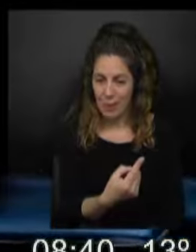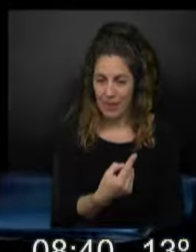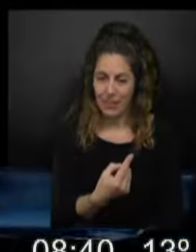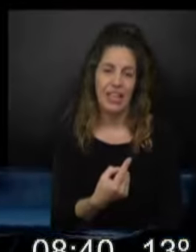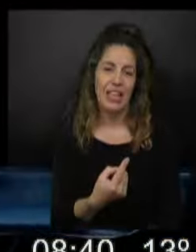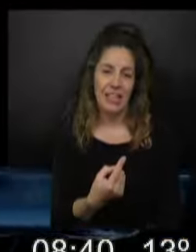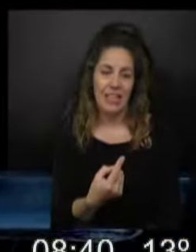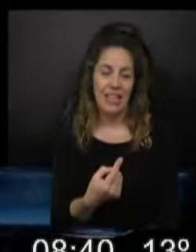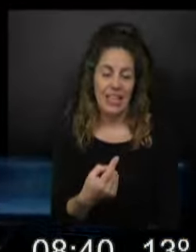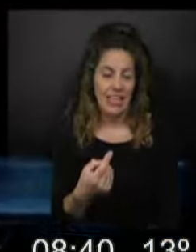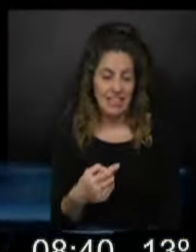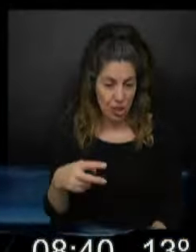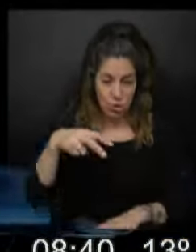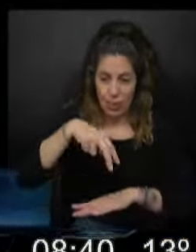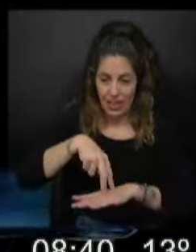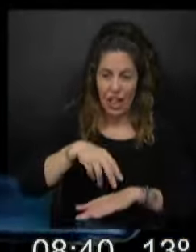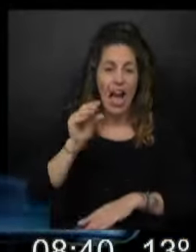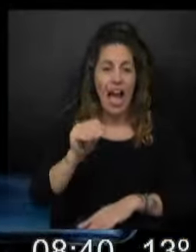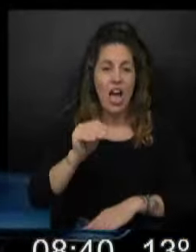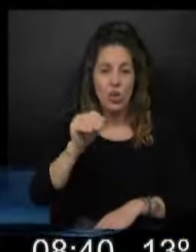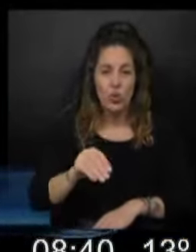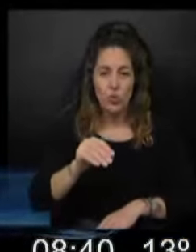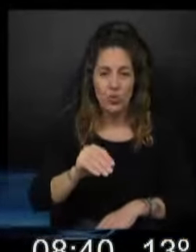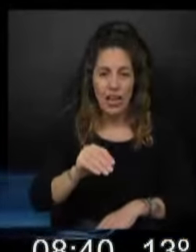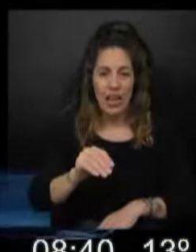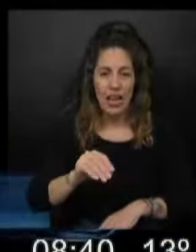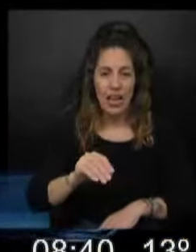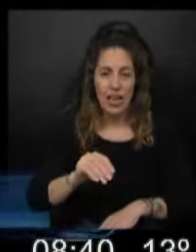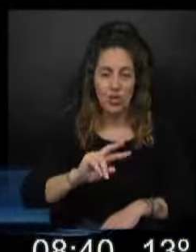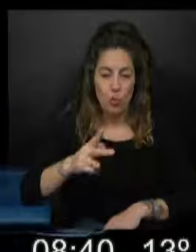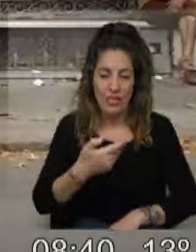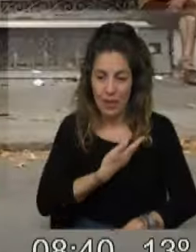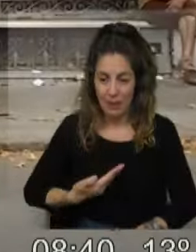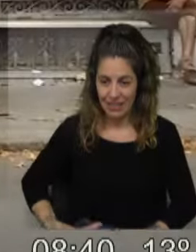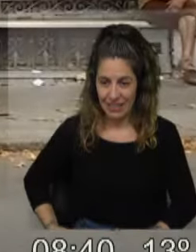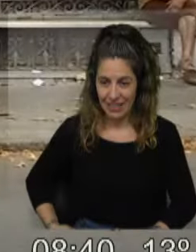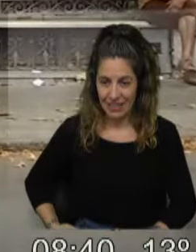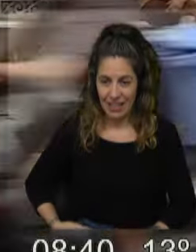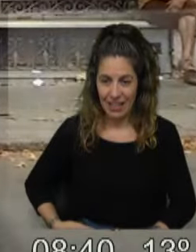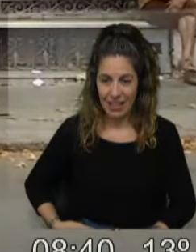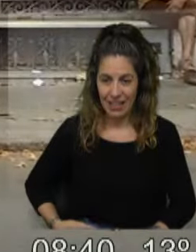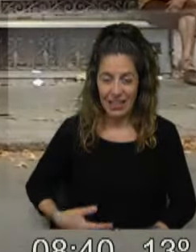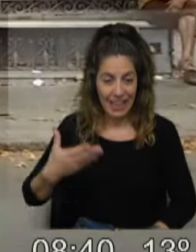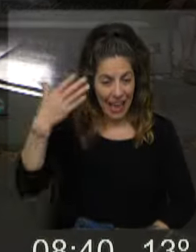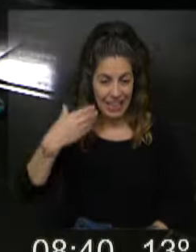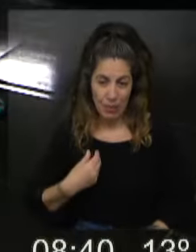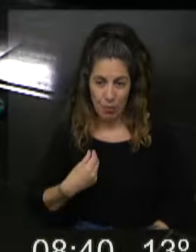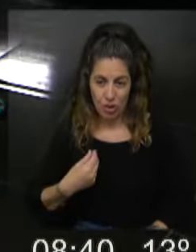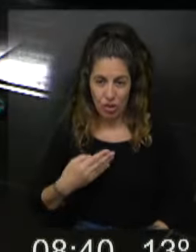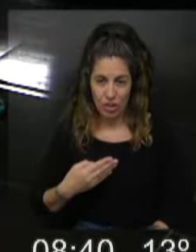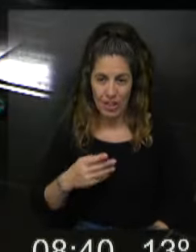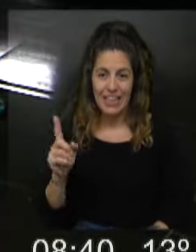bien este se sube el estrado anuncia que va a ser su candidata este a la vicepresidencia que va a serer Beatriz argimón que no